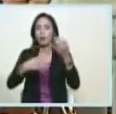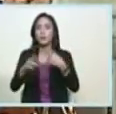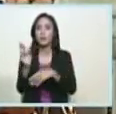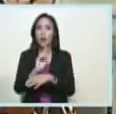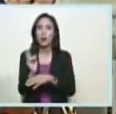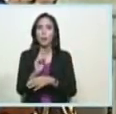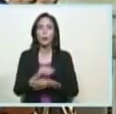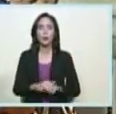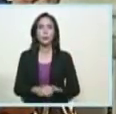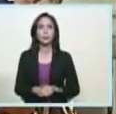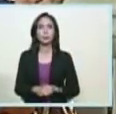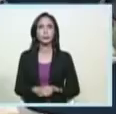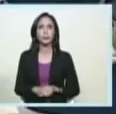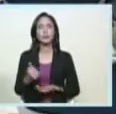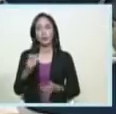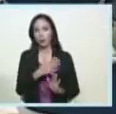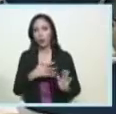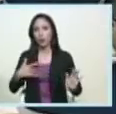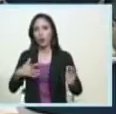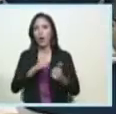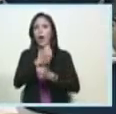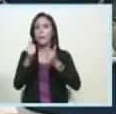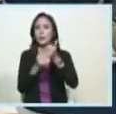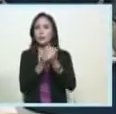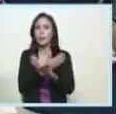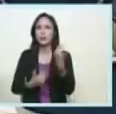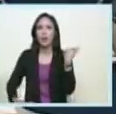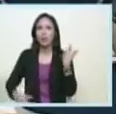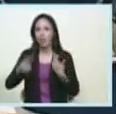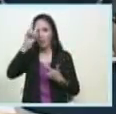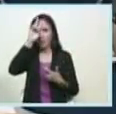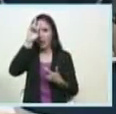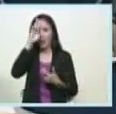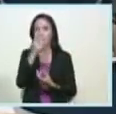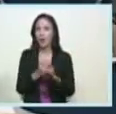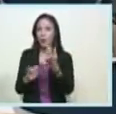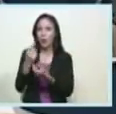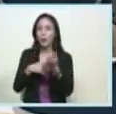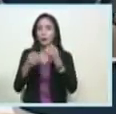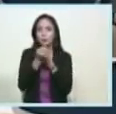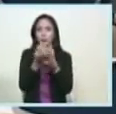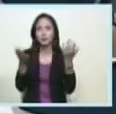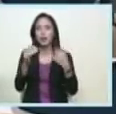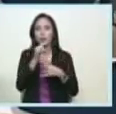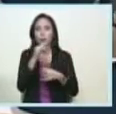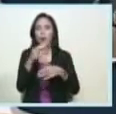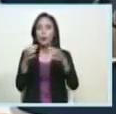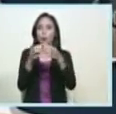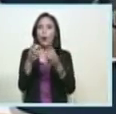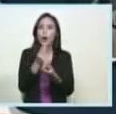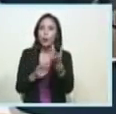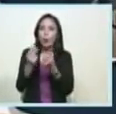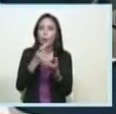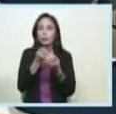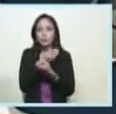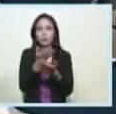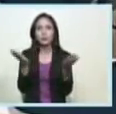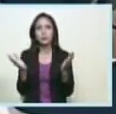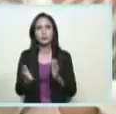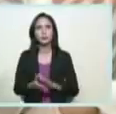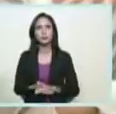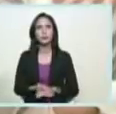inmediata yo quisiera que el vicepresidente economía le comentara esto a los sectores económicos del país y en general a toda la sociedad por